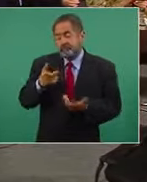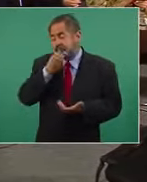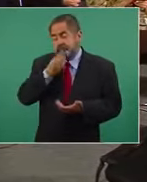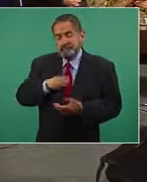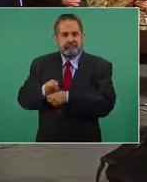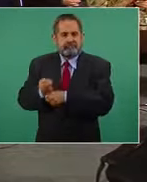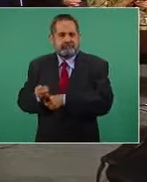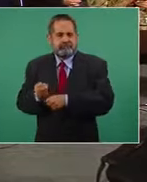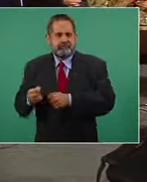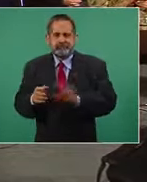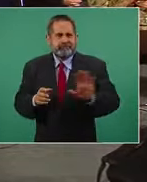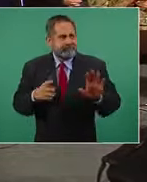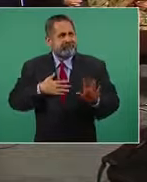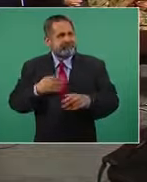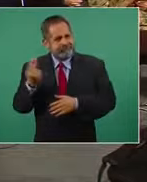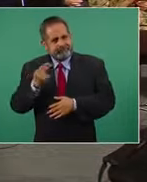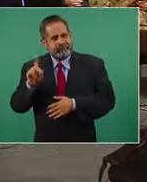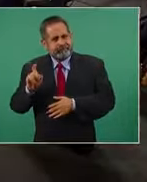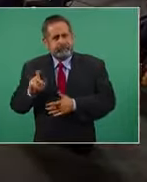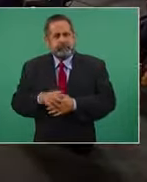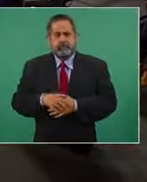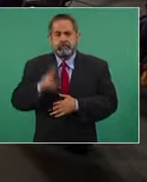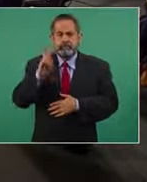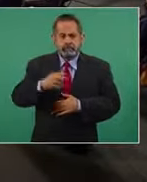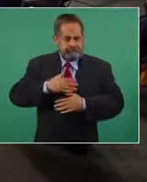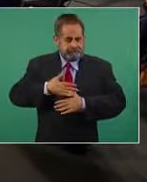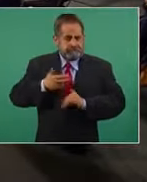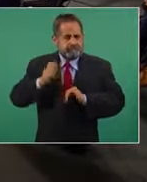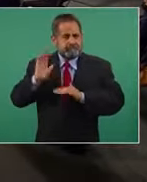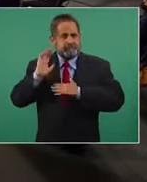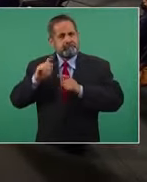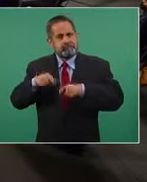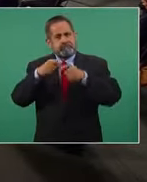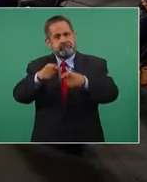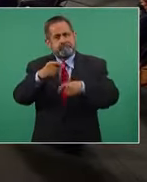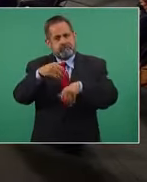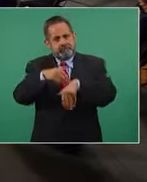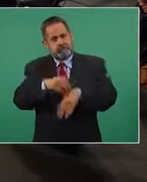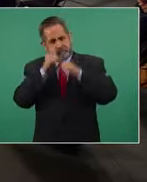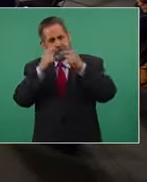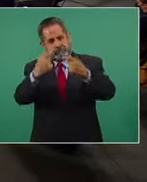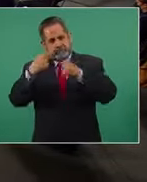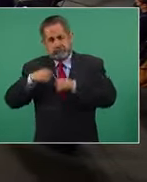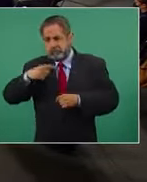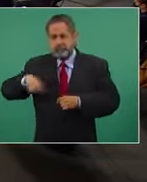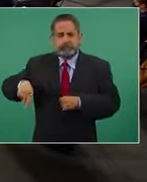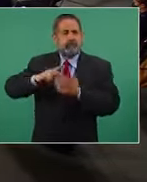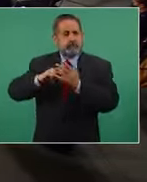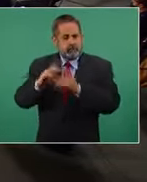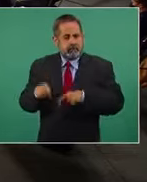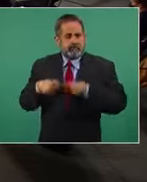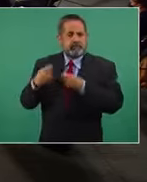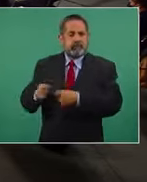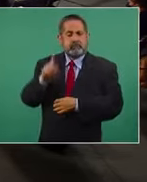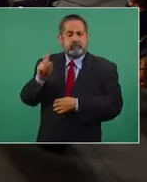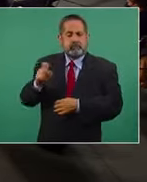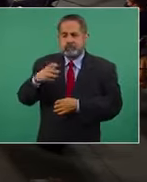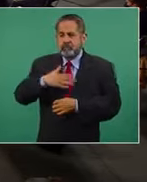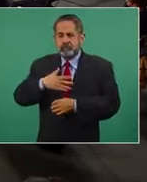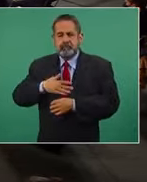alguna. Con la seguridad de que nuestra palabra será escuchada para restablecer el suministro de agua de